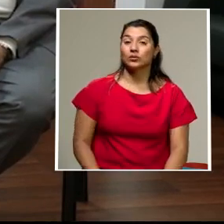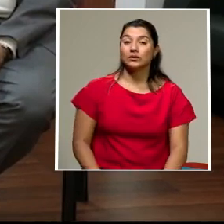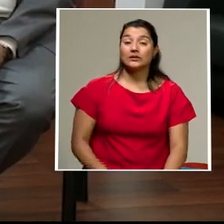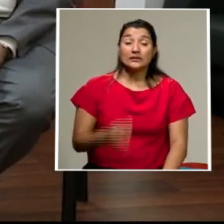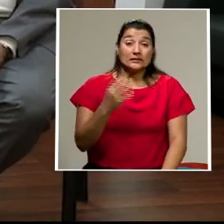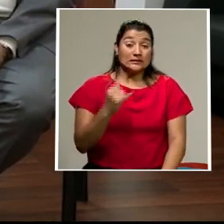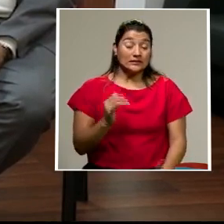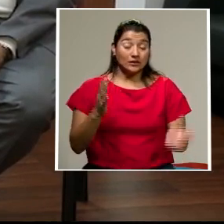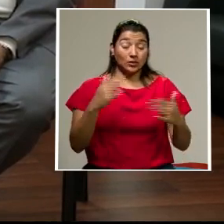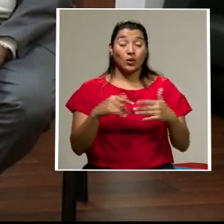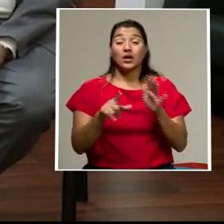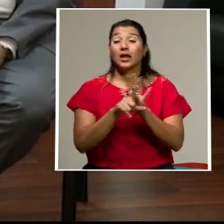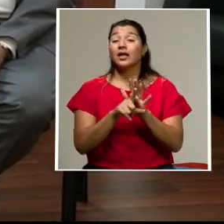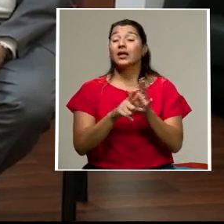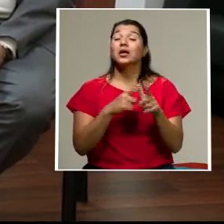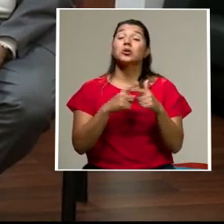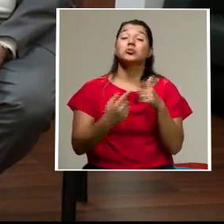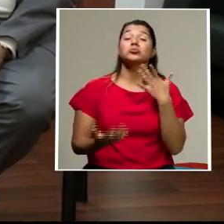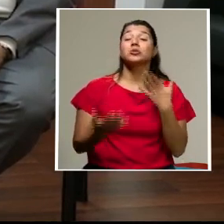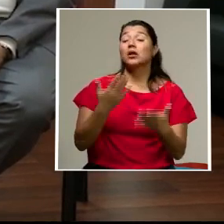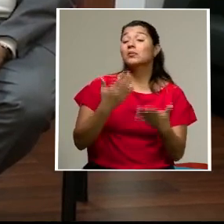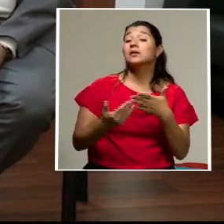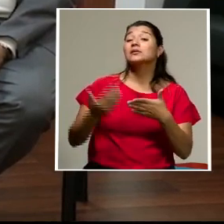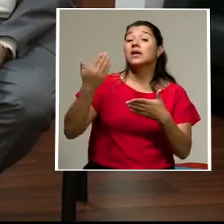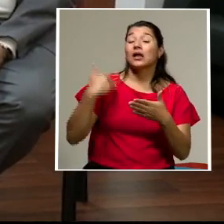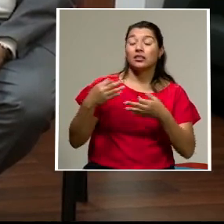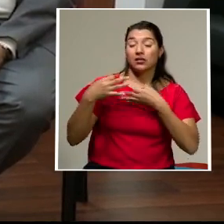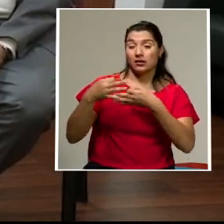ley, podría regularse el tema de los salarios, que ha